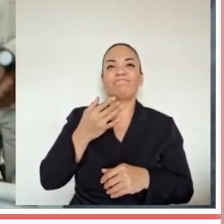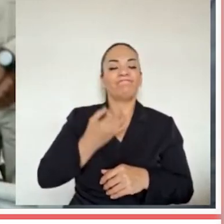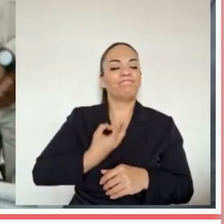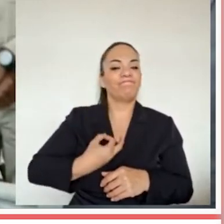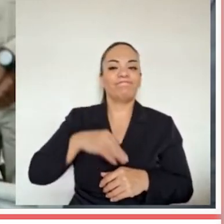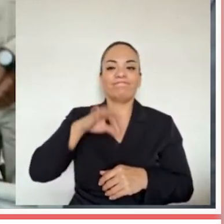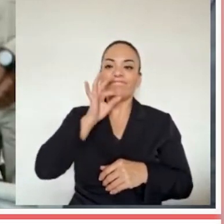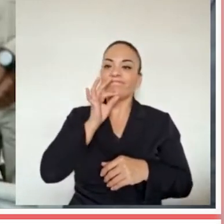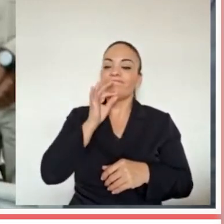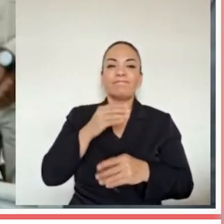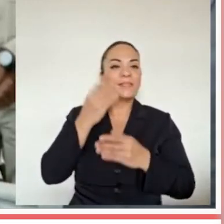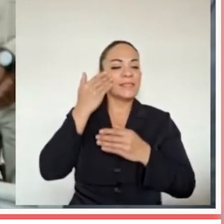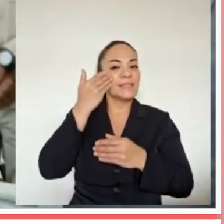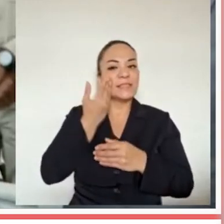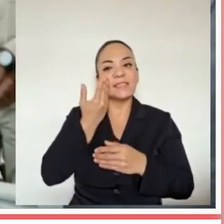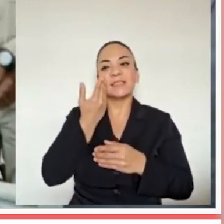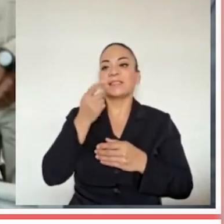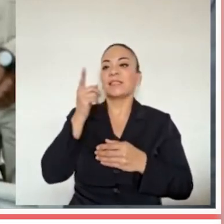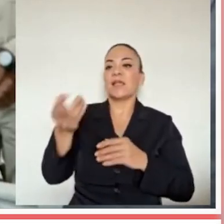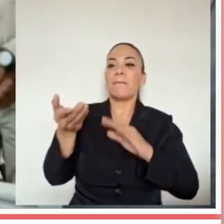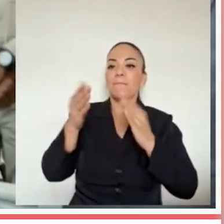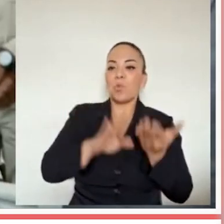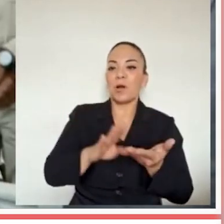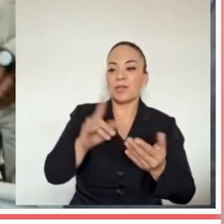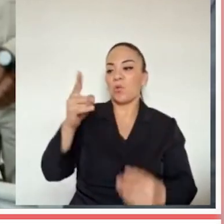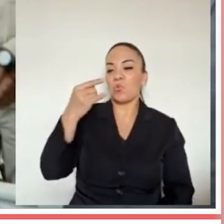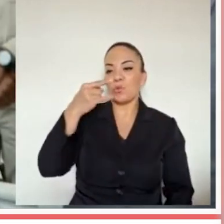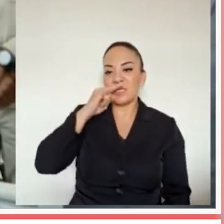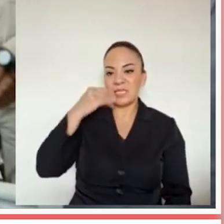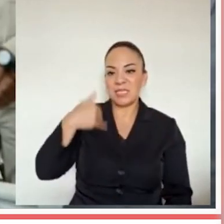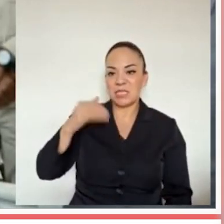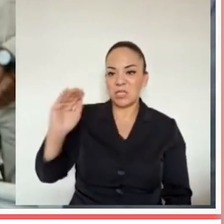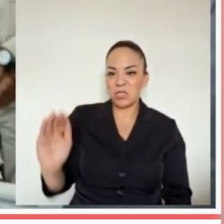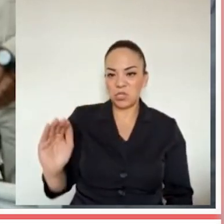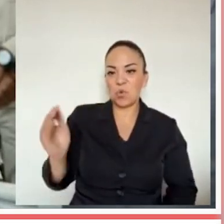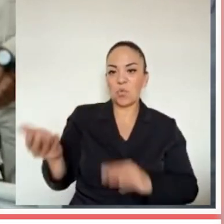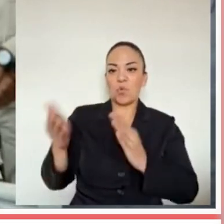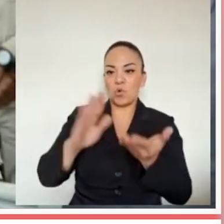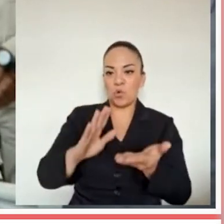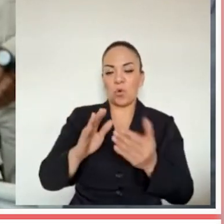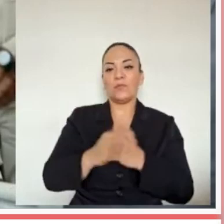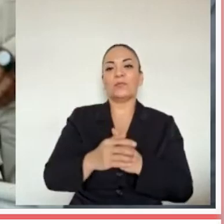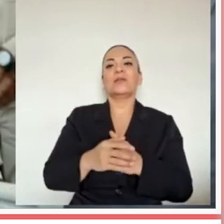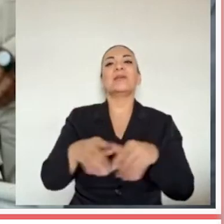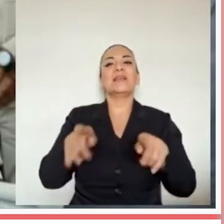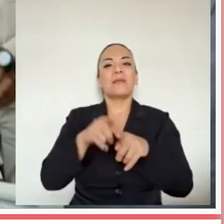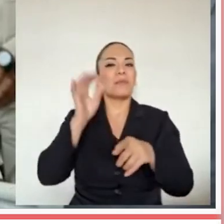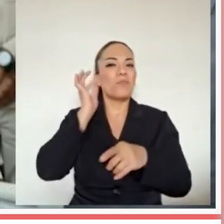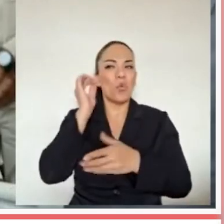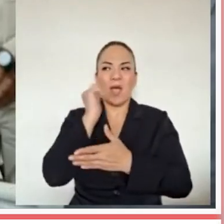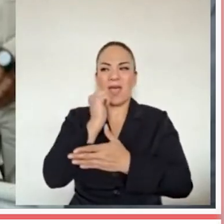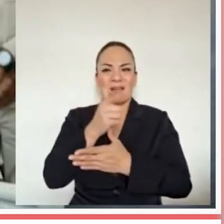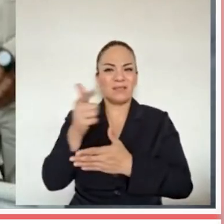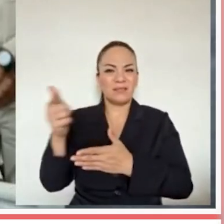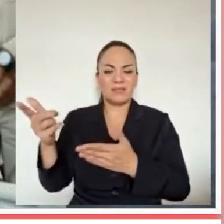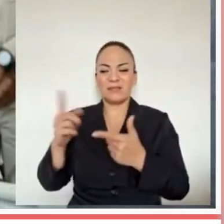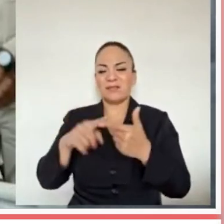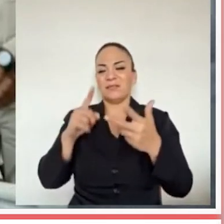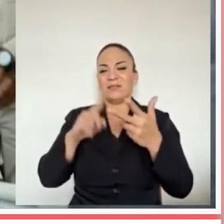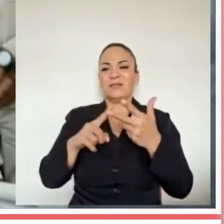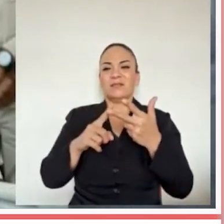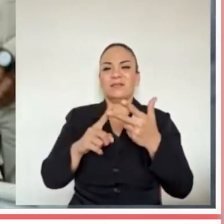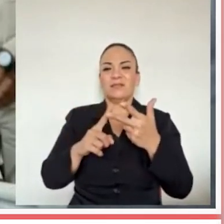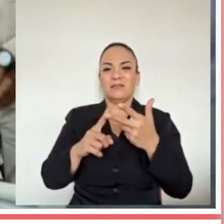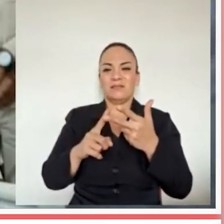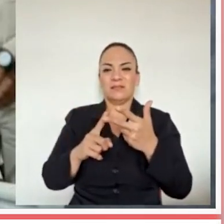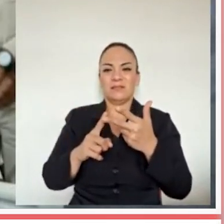de la muerte, sobre la muerte de ese niño, sobre la muerte de las mujeres que han matado, sobre la muerte del